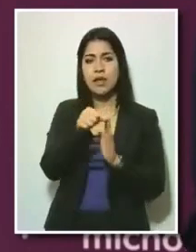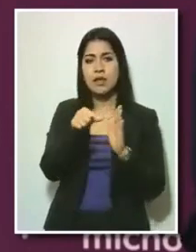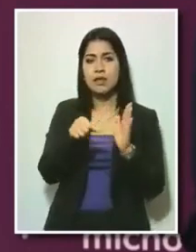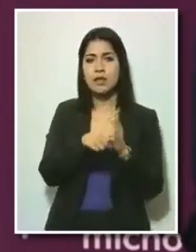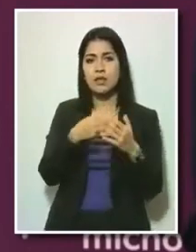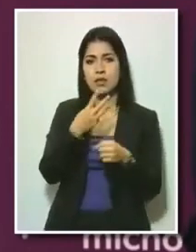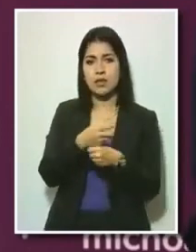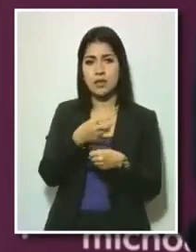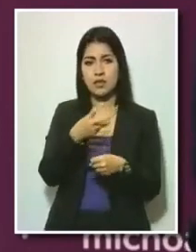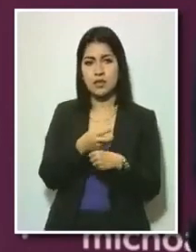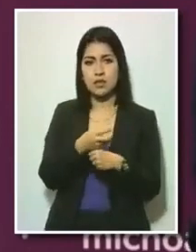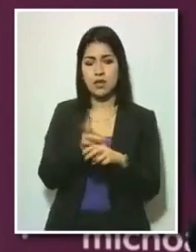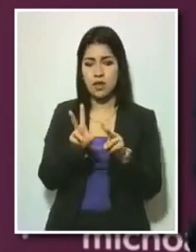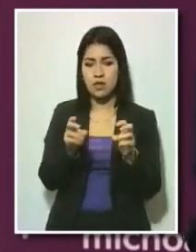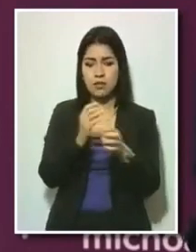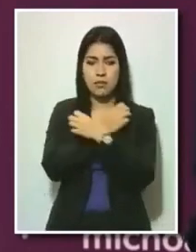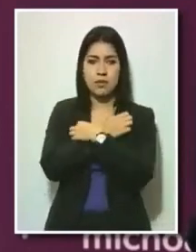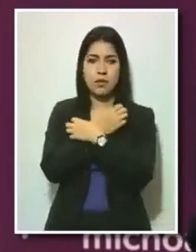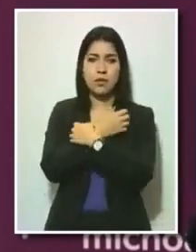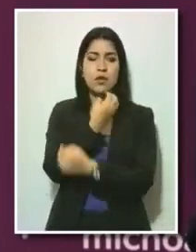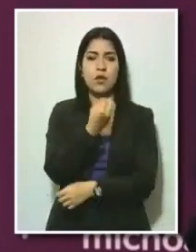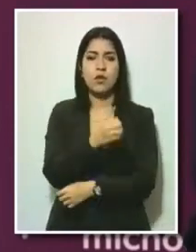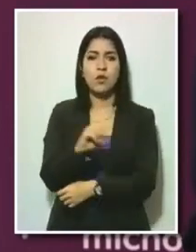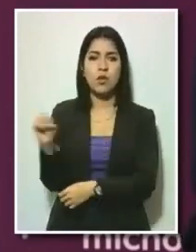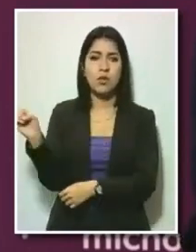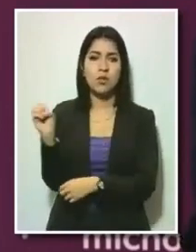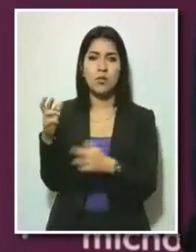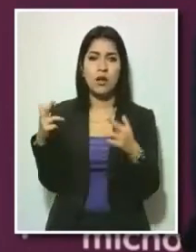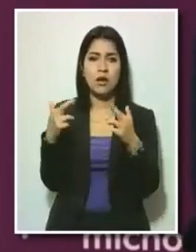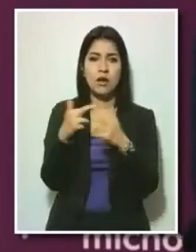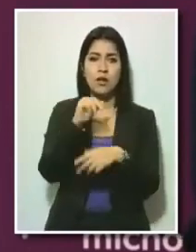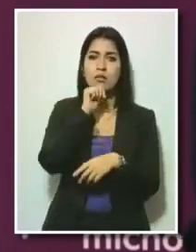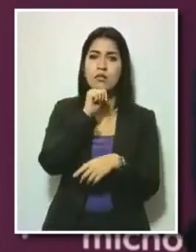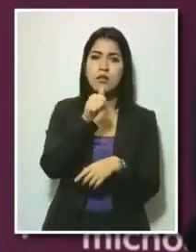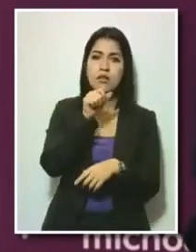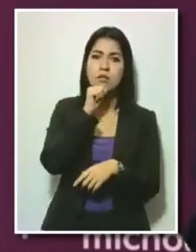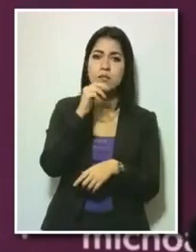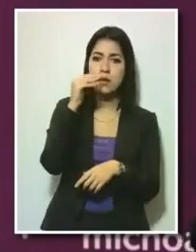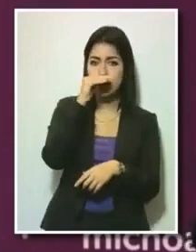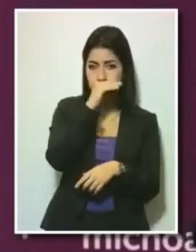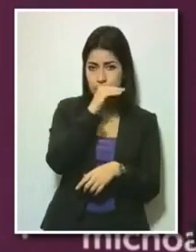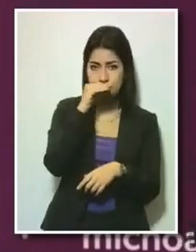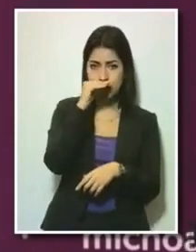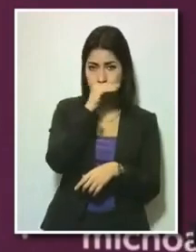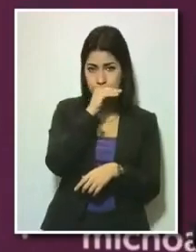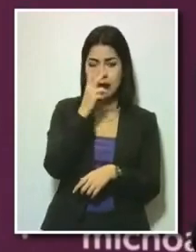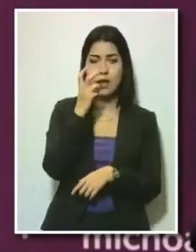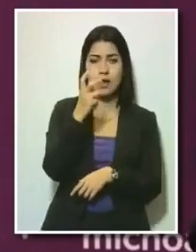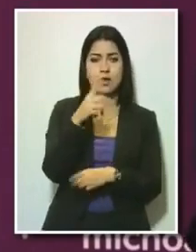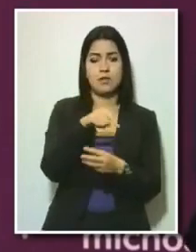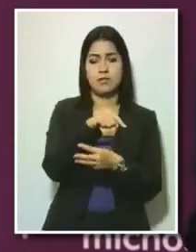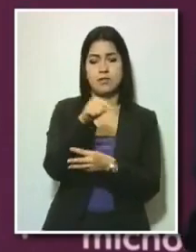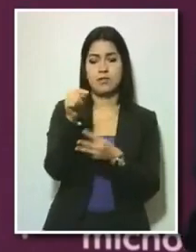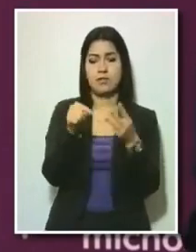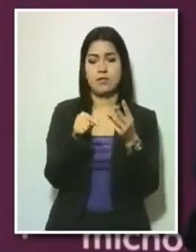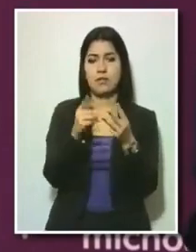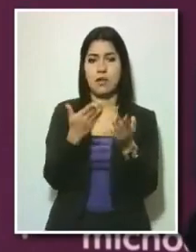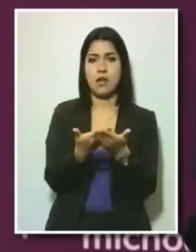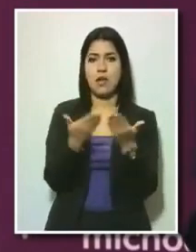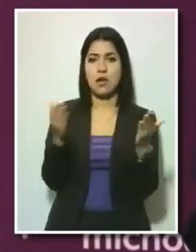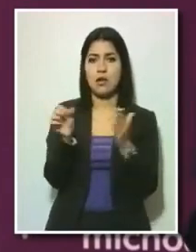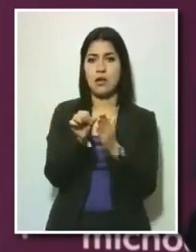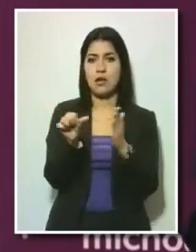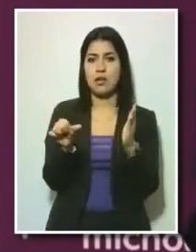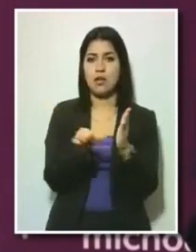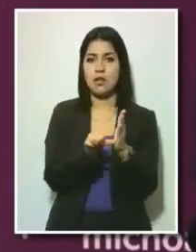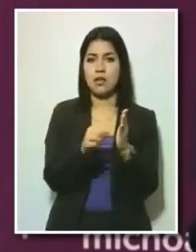habla de la educación obligatoria, laica y gratuita. Y siempre nos quedábamos con esos 3 principios. Pero hoy, en el artículo